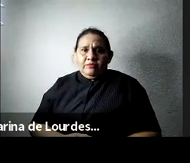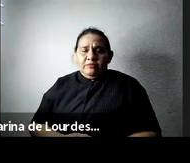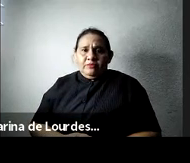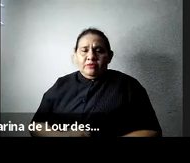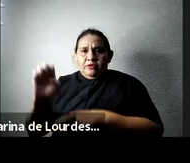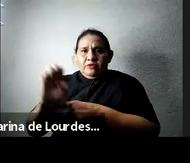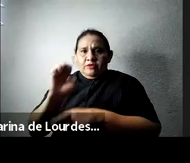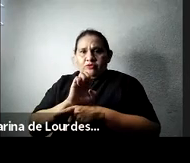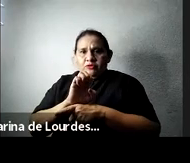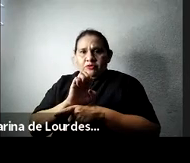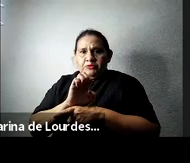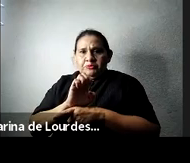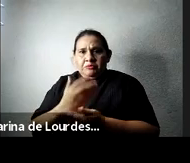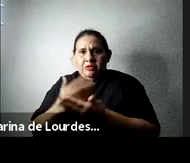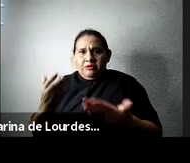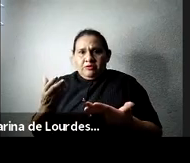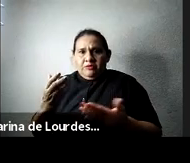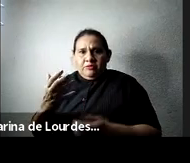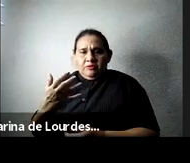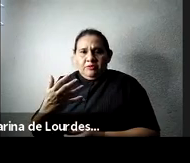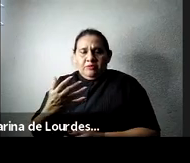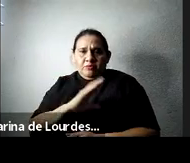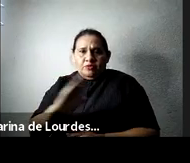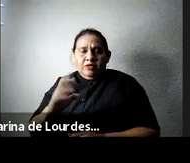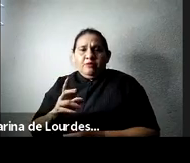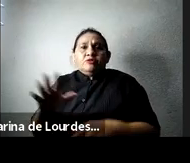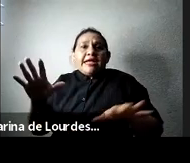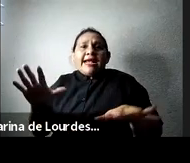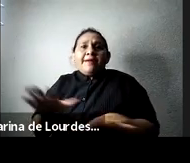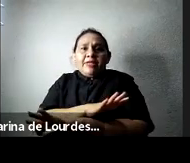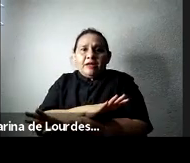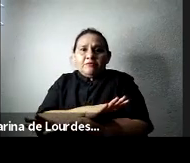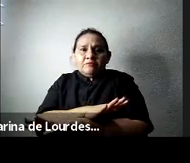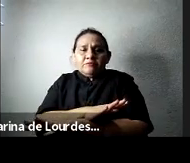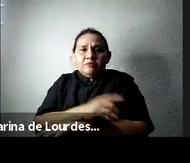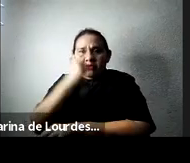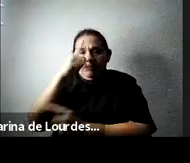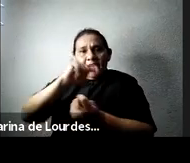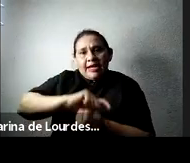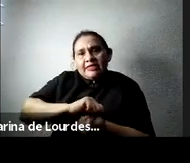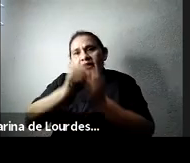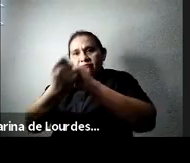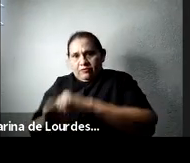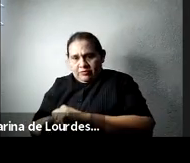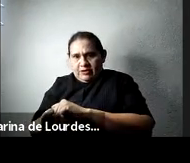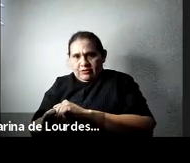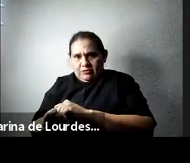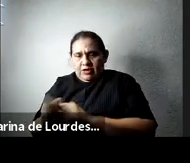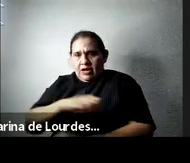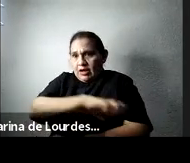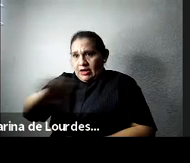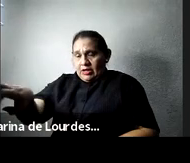Entonces, ahorita, ¿no? Pues tenemos la oportunidad para cambiar, ¿no? Para transformar nuestro espacio público,